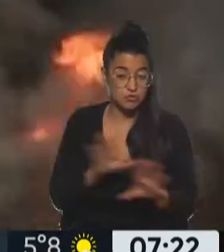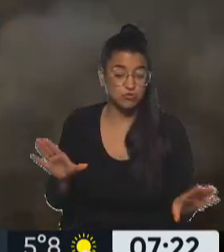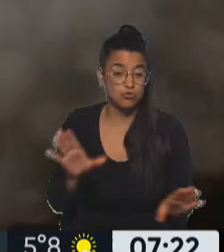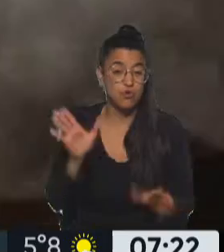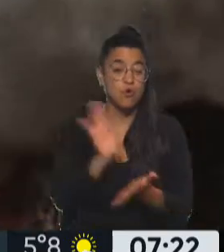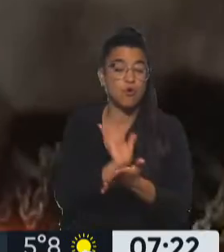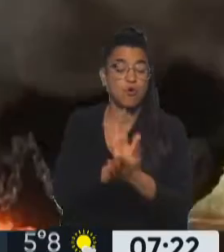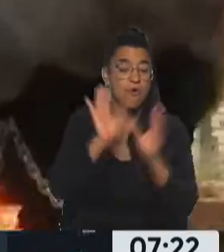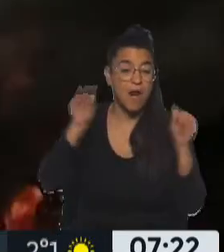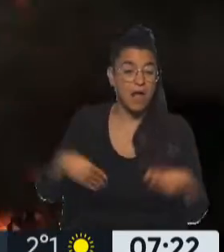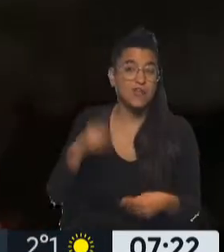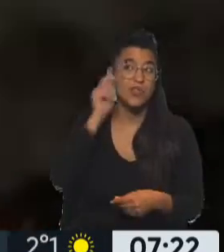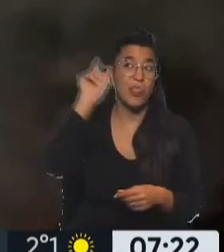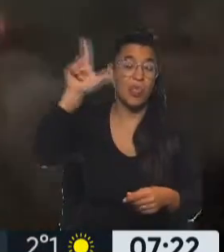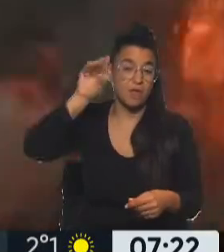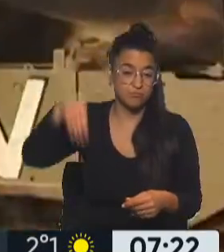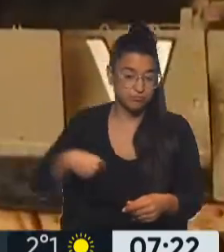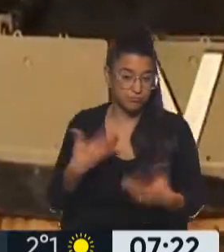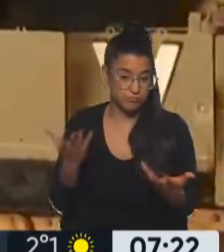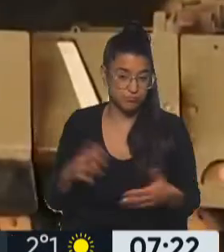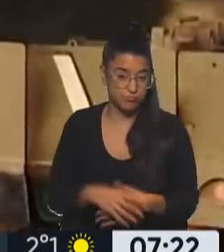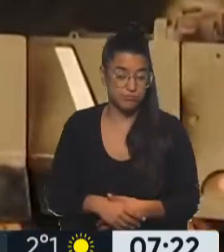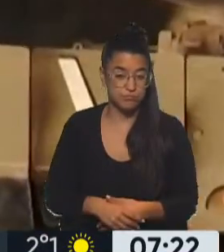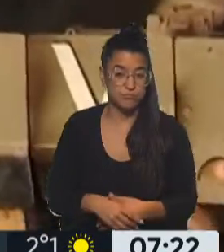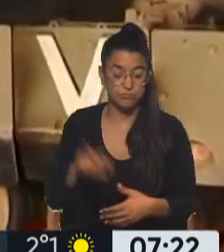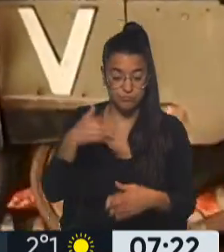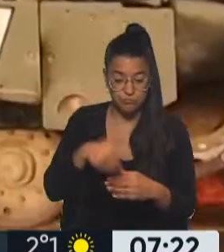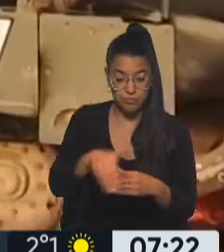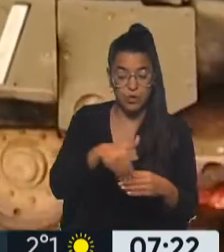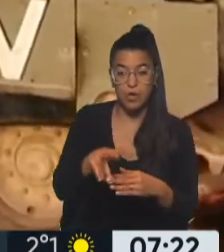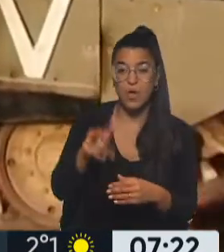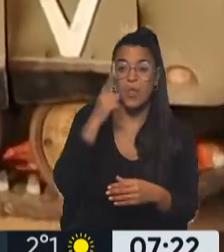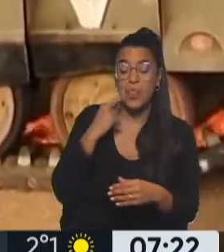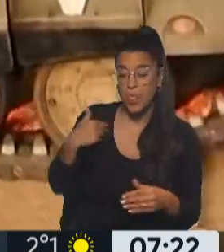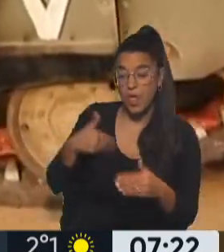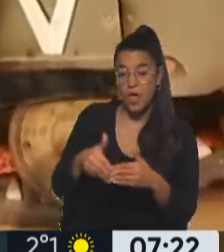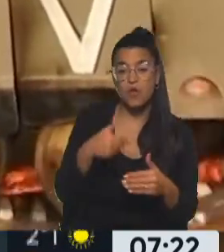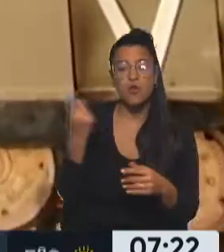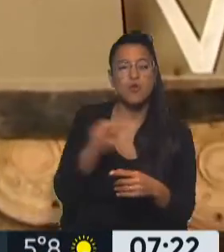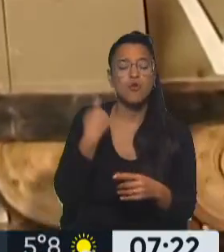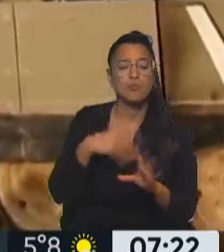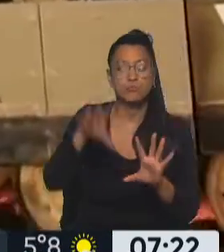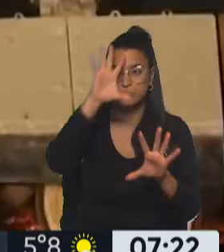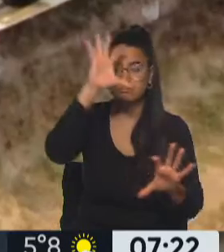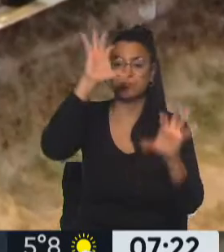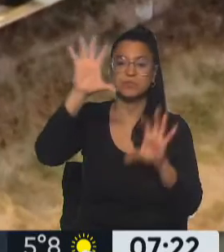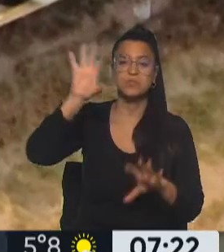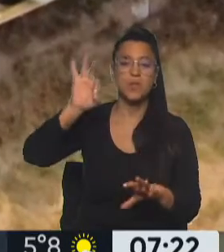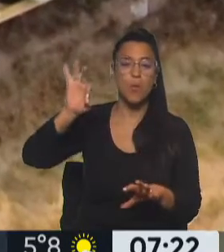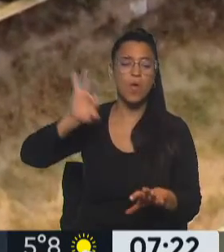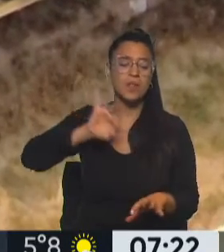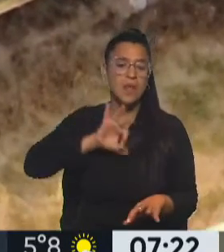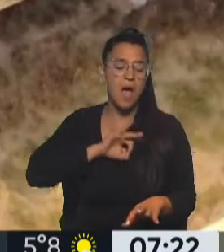una concepción. Bien. Digamos, en estos días nosotros recordamos 50 años de la guerra